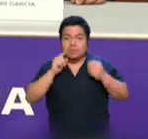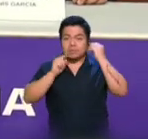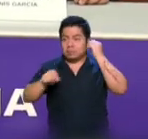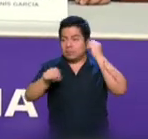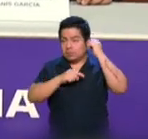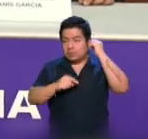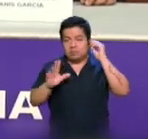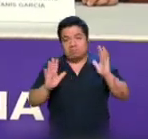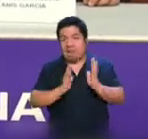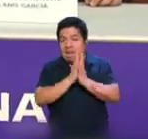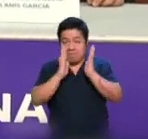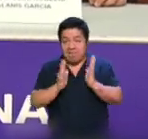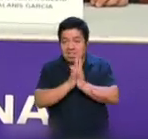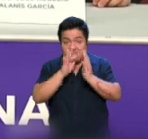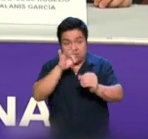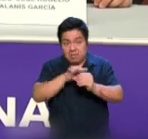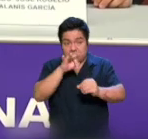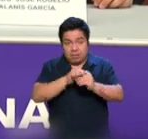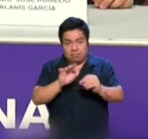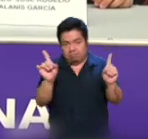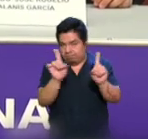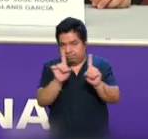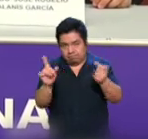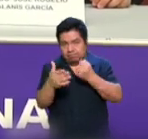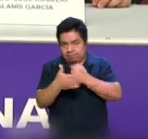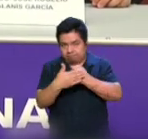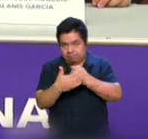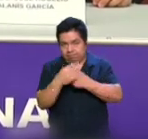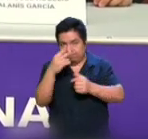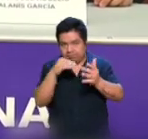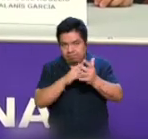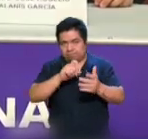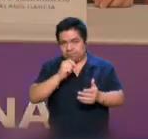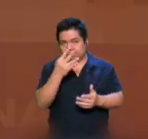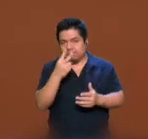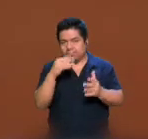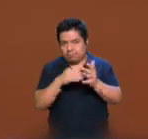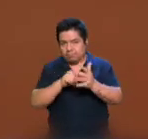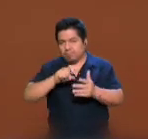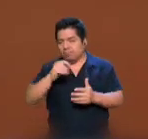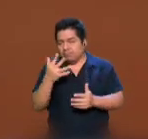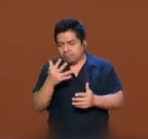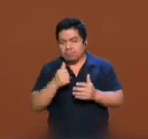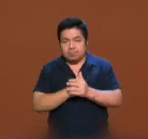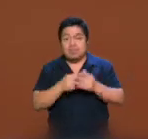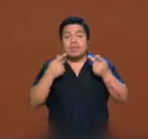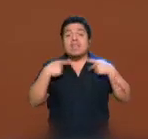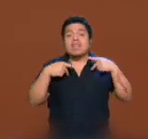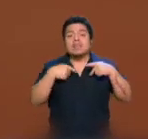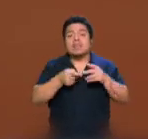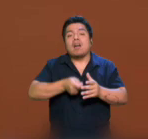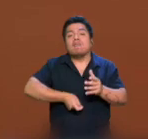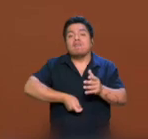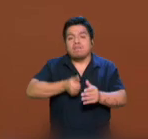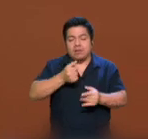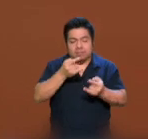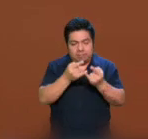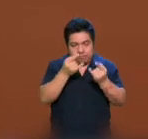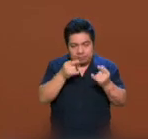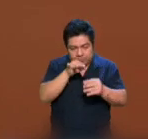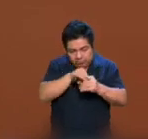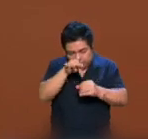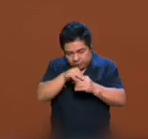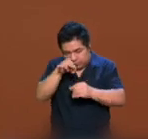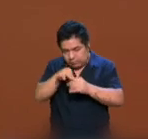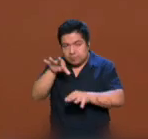que han declinado participar en el proceso electoral extraordinario 2024-2025, en el que el pueblo de México por primera vez en la historia elegirá